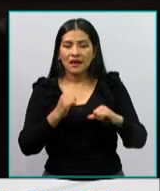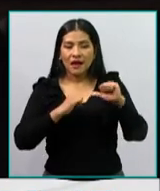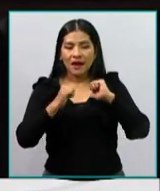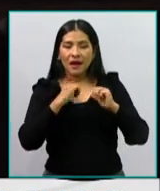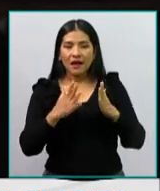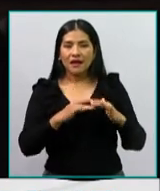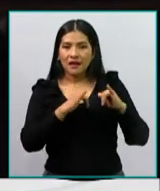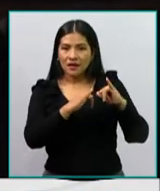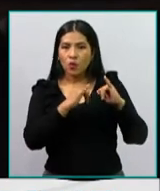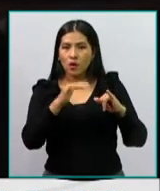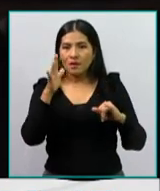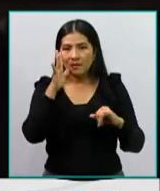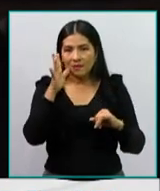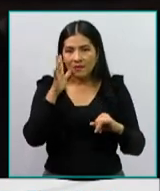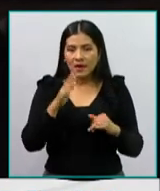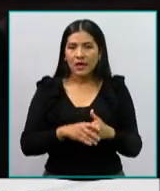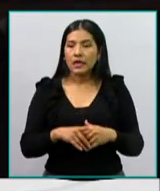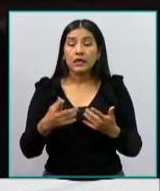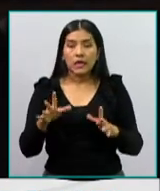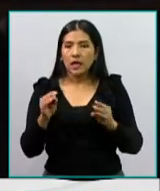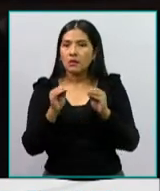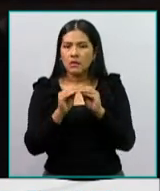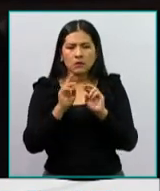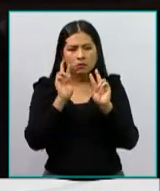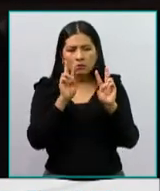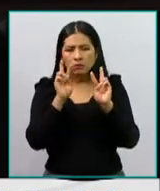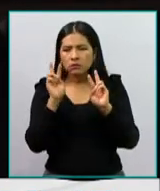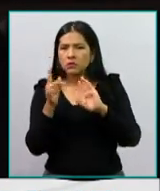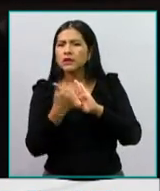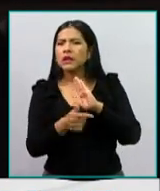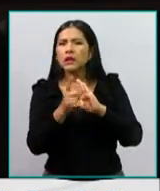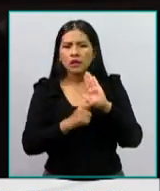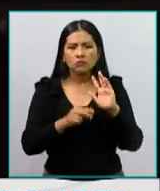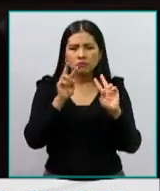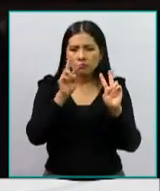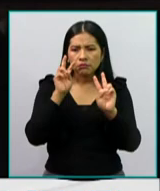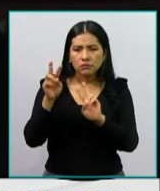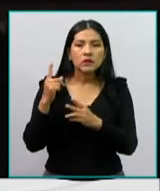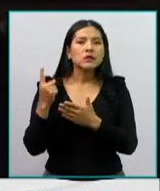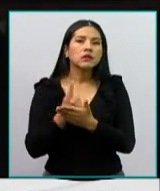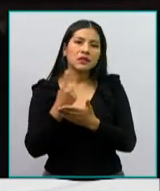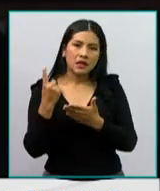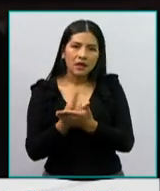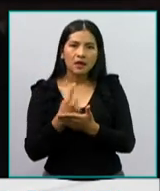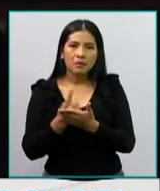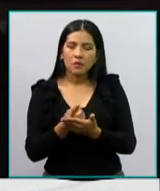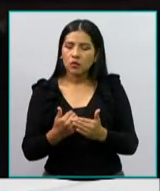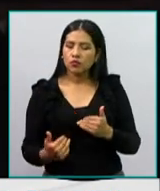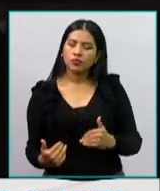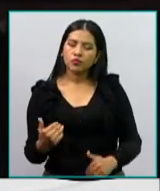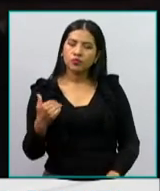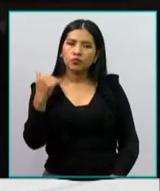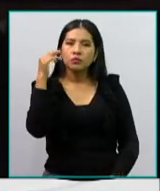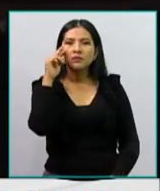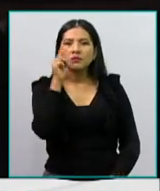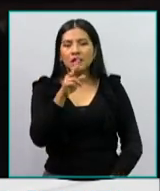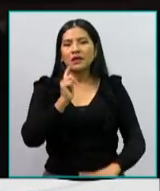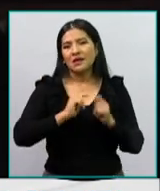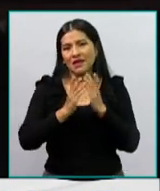muy, muy incisiva de todas las obras que va a ver, porque siempre ha crecido viendo teatro, igual va a ser tu